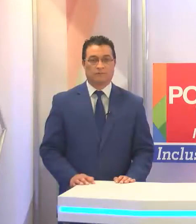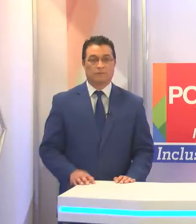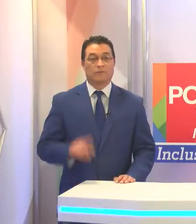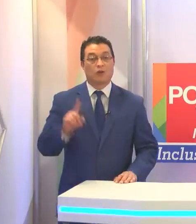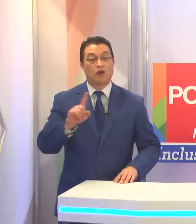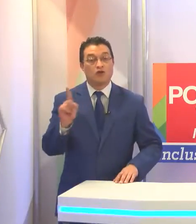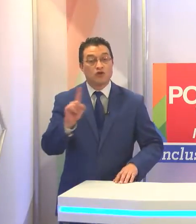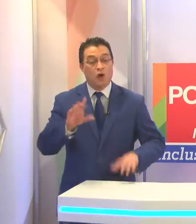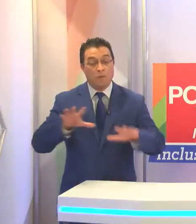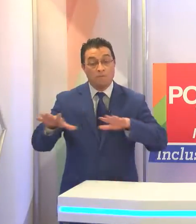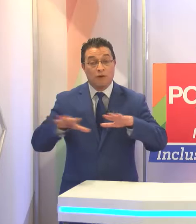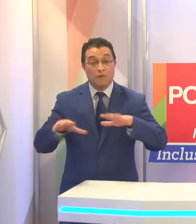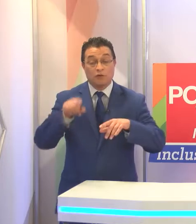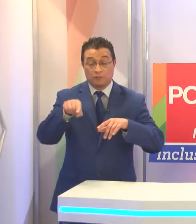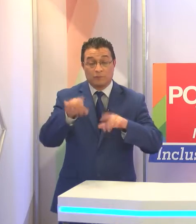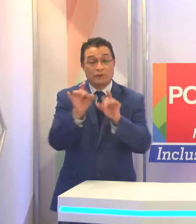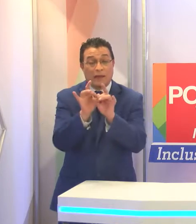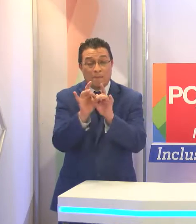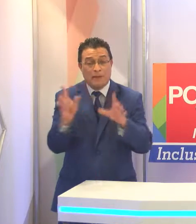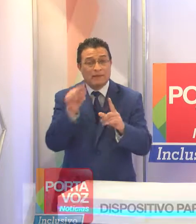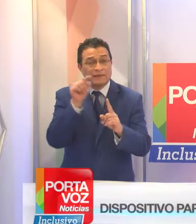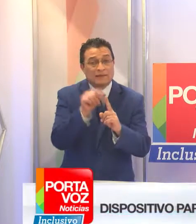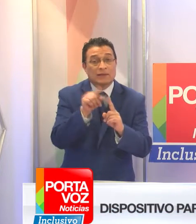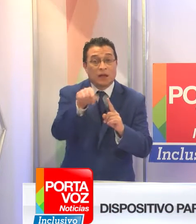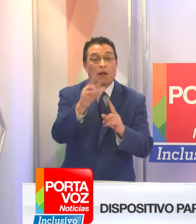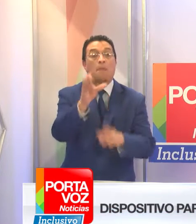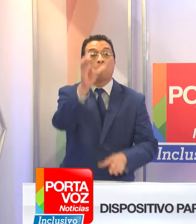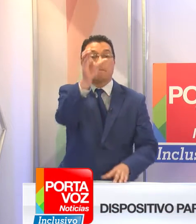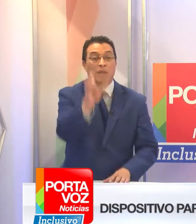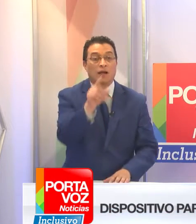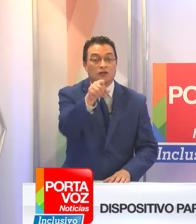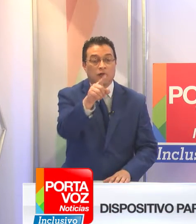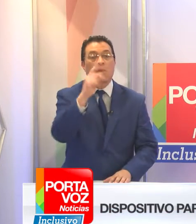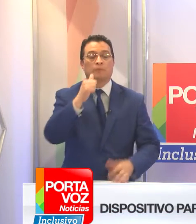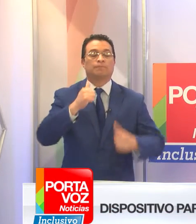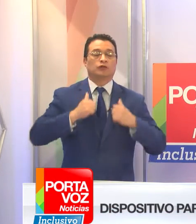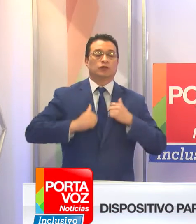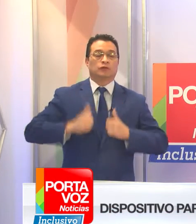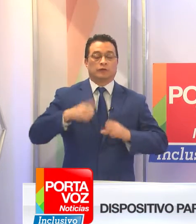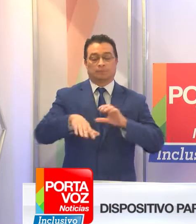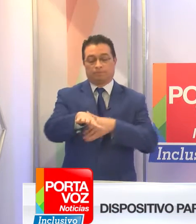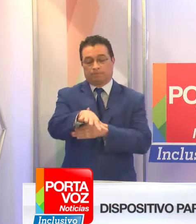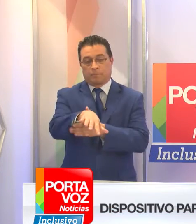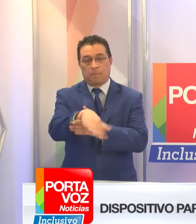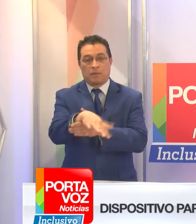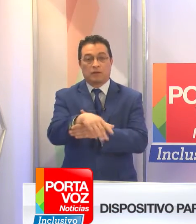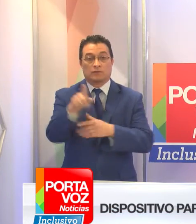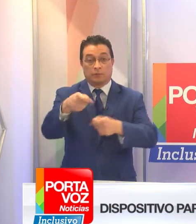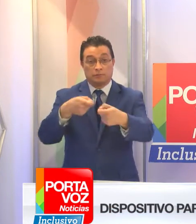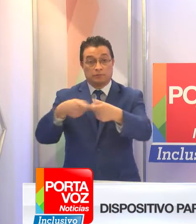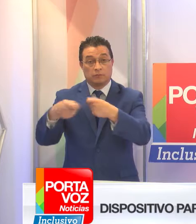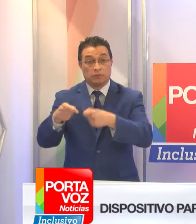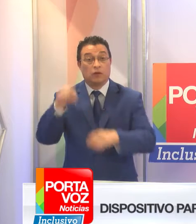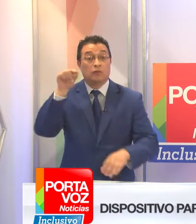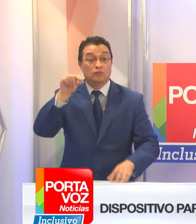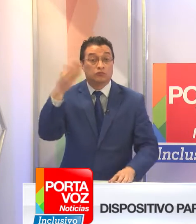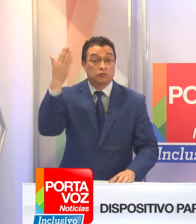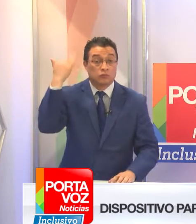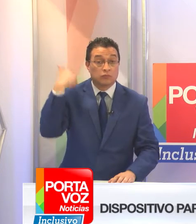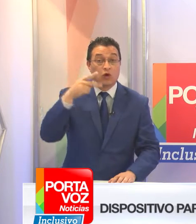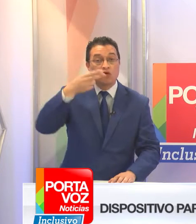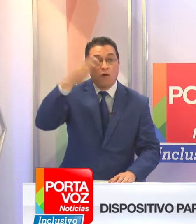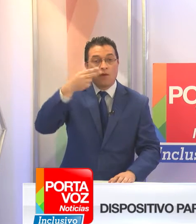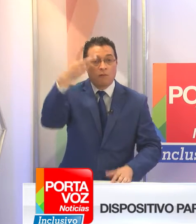No-Freeze es un dispositivo especial para personas que sufren de Parkinson y salió al mercado en noviembre de